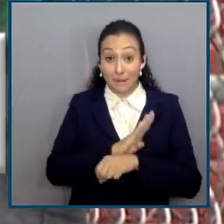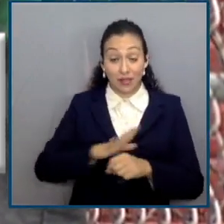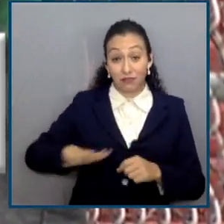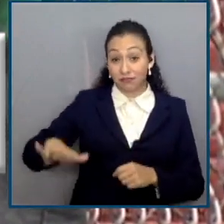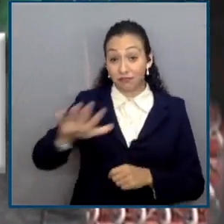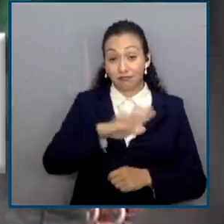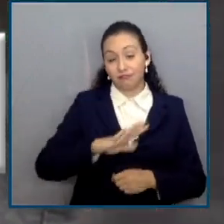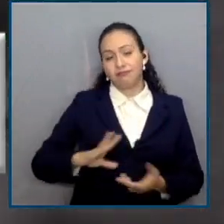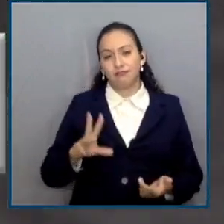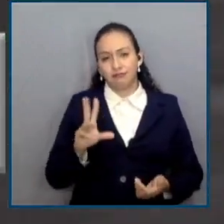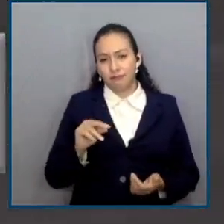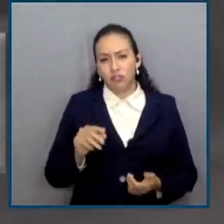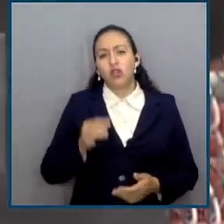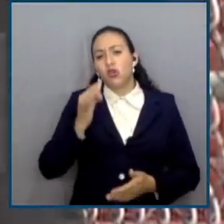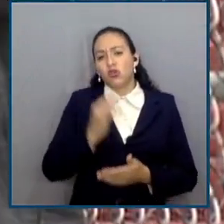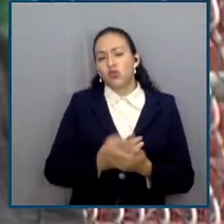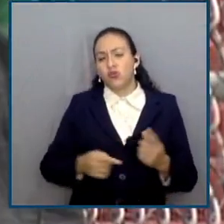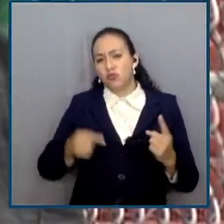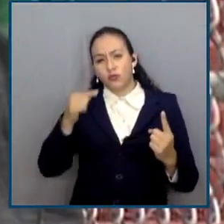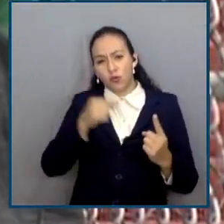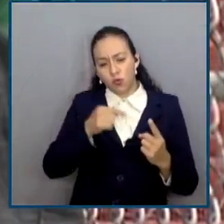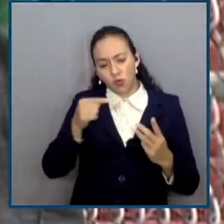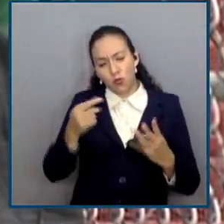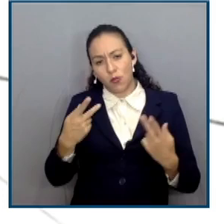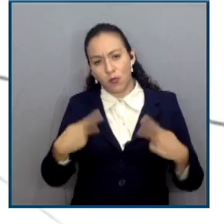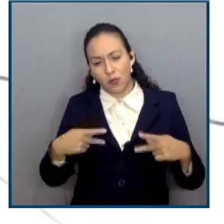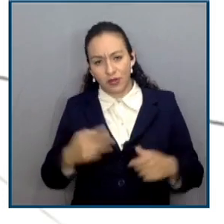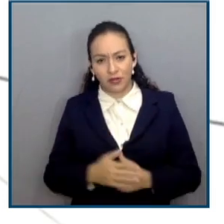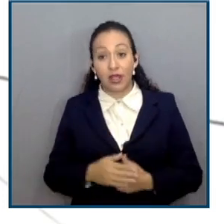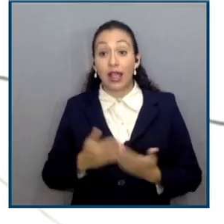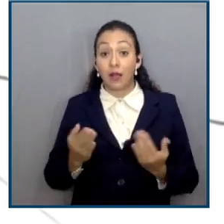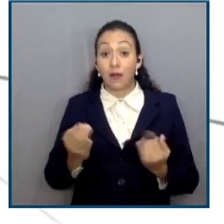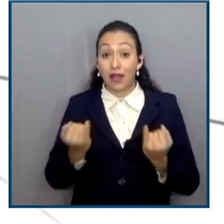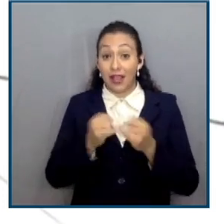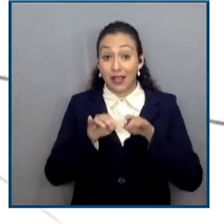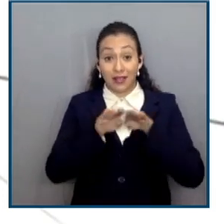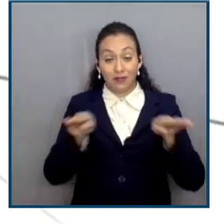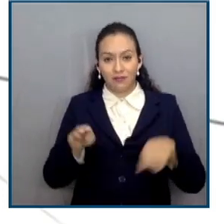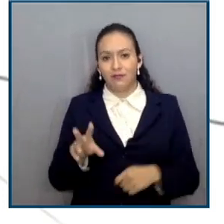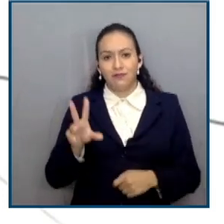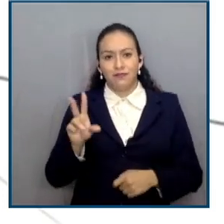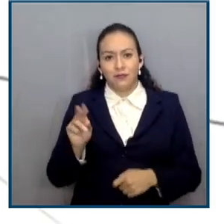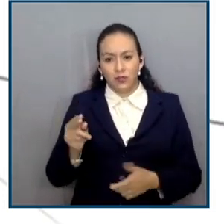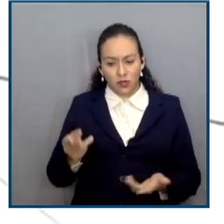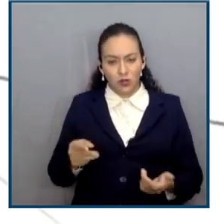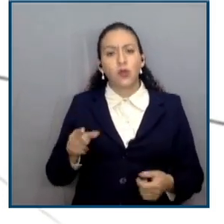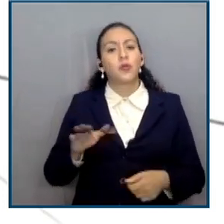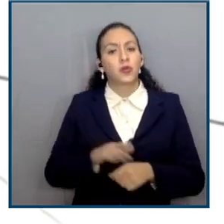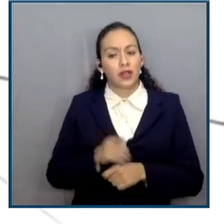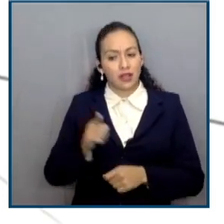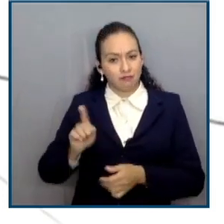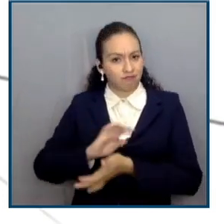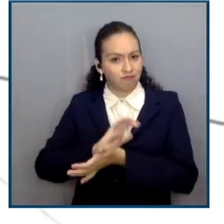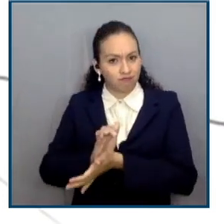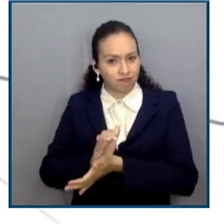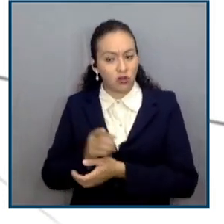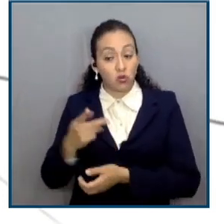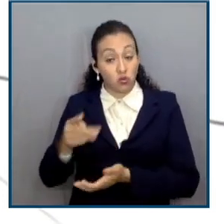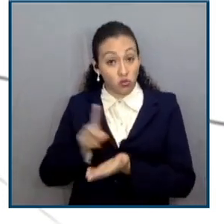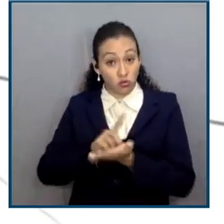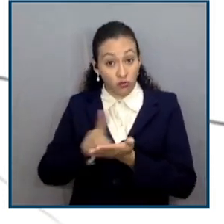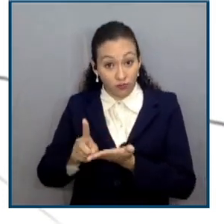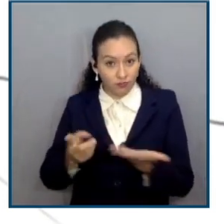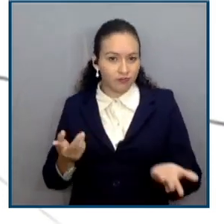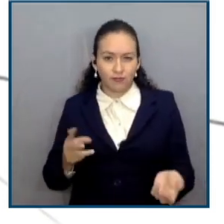a la igualdad, pues dicha negativa no constituye una discriminación por exclusión que atente contra los derechos fundamentales, sino